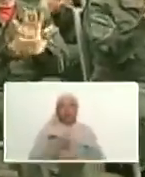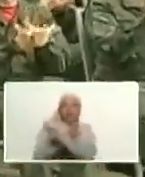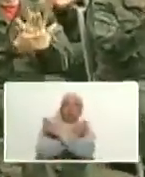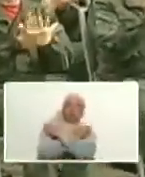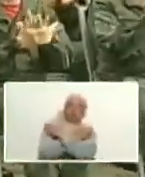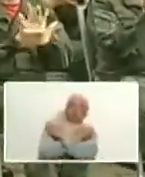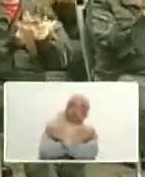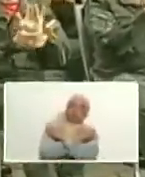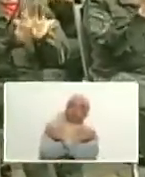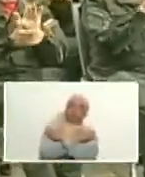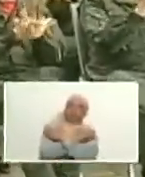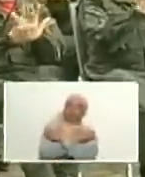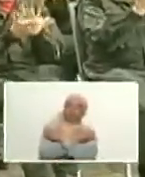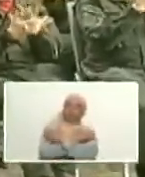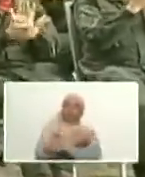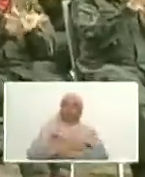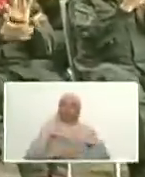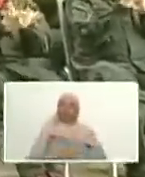Felicitaciones.